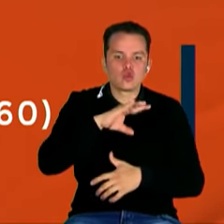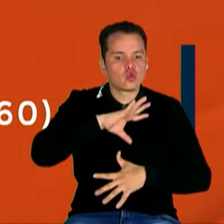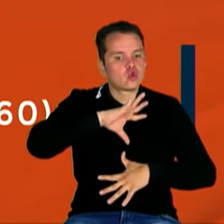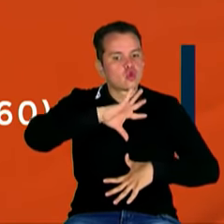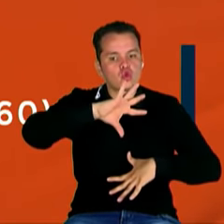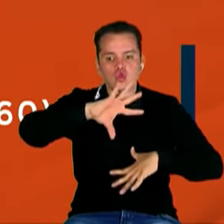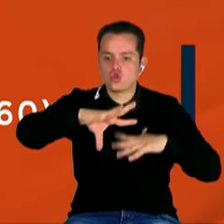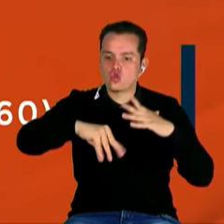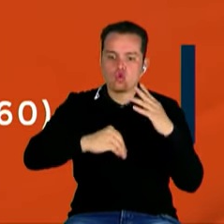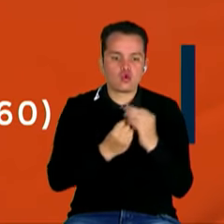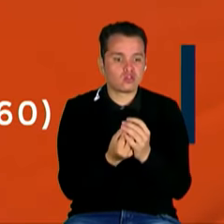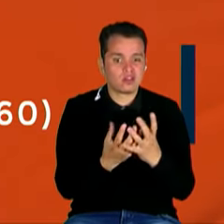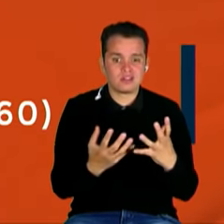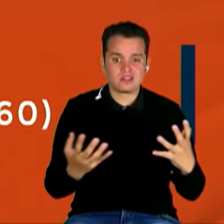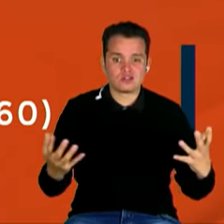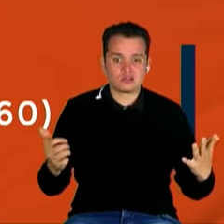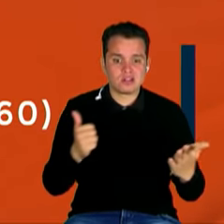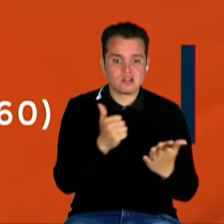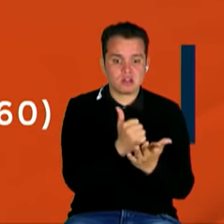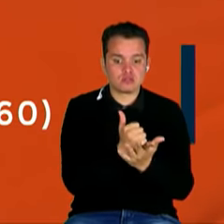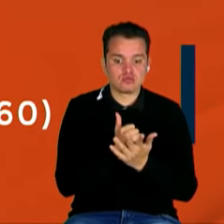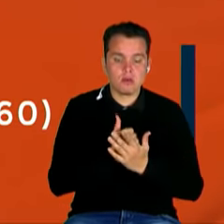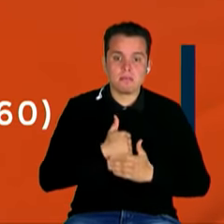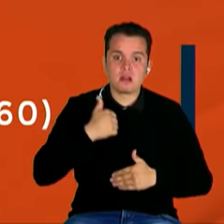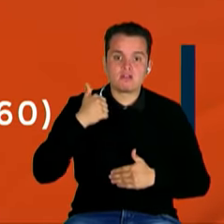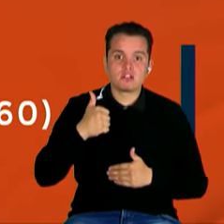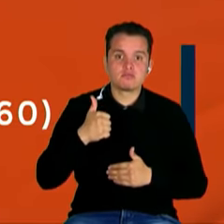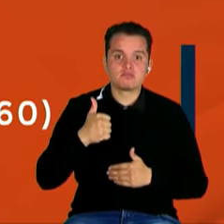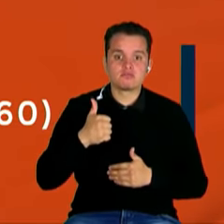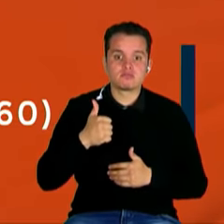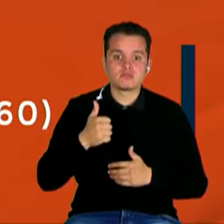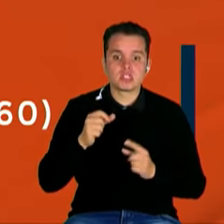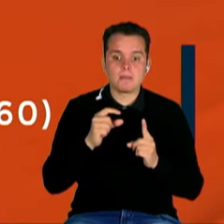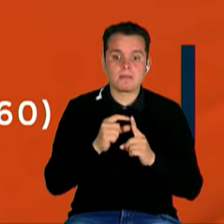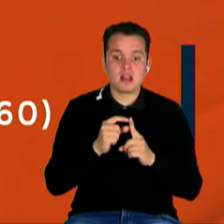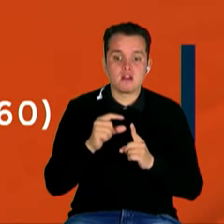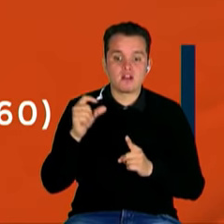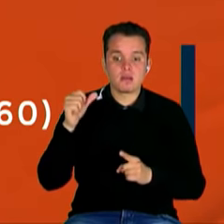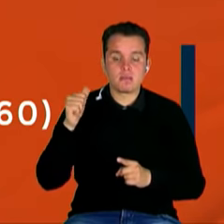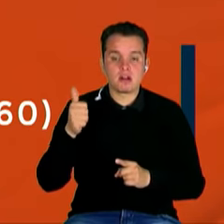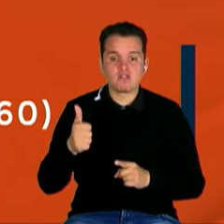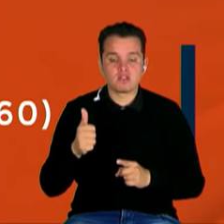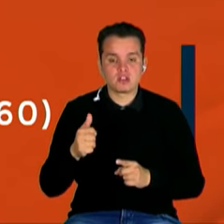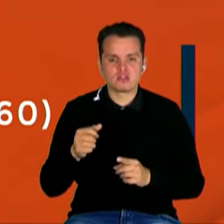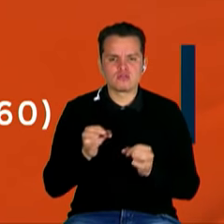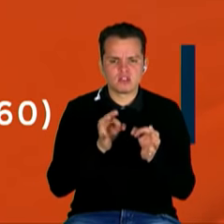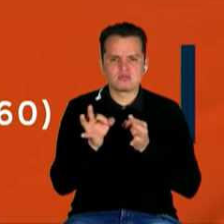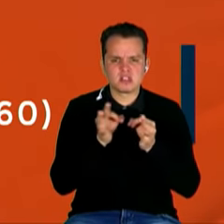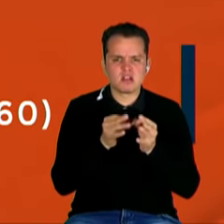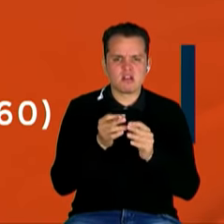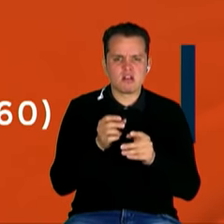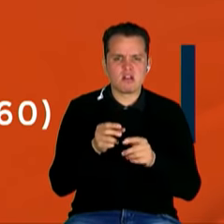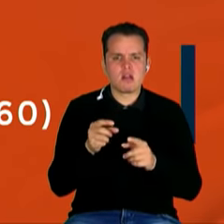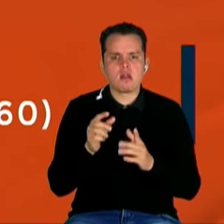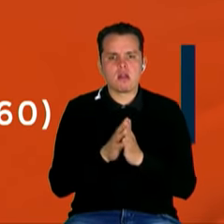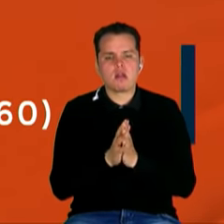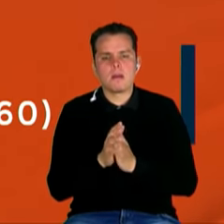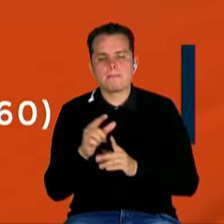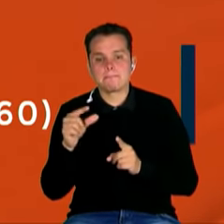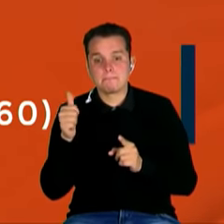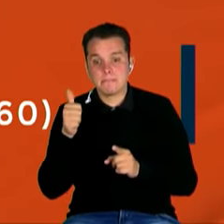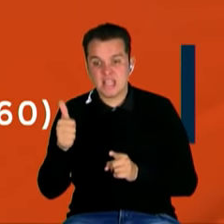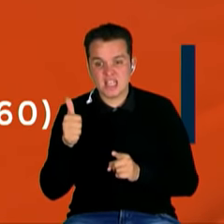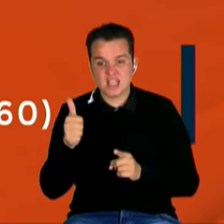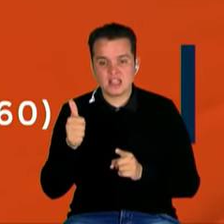las cosas les ayudan para bien. Esa palabra bien la expliqué hace unos días atrás. En griego,